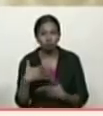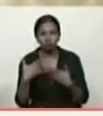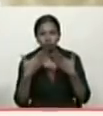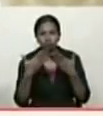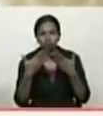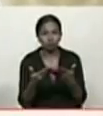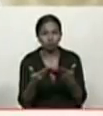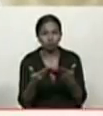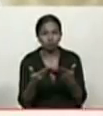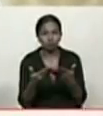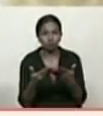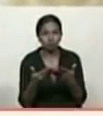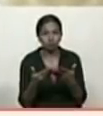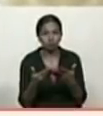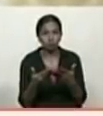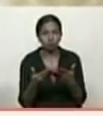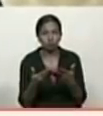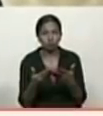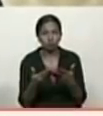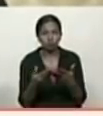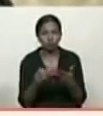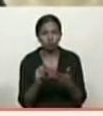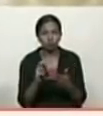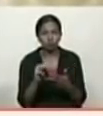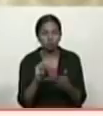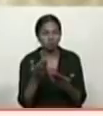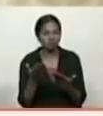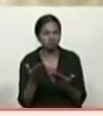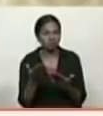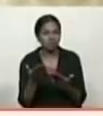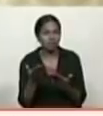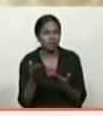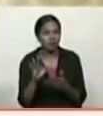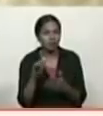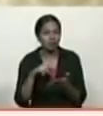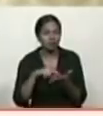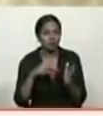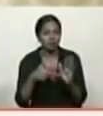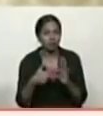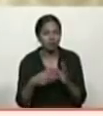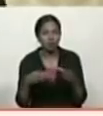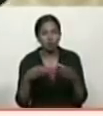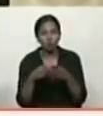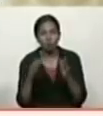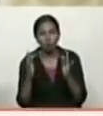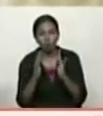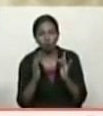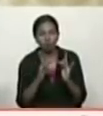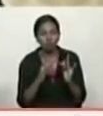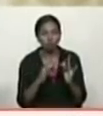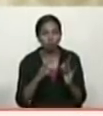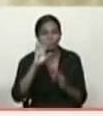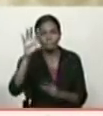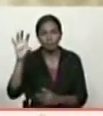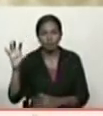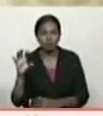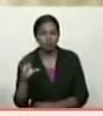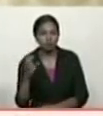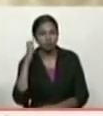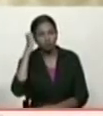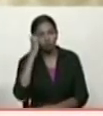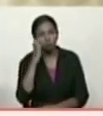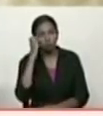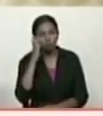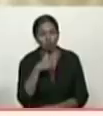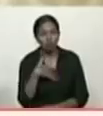son parciales, actores parciales, como ocurre en el caso del Grupo de Contacto, donde hay países, hay europeos y hay latinoamericanos que han